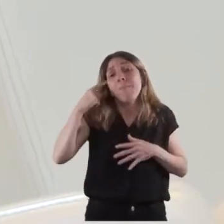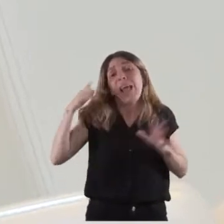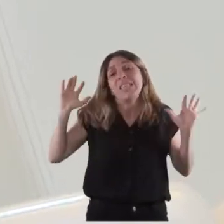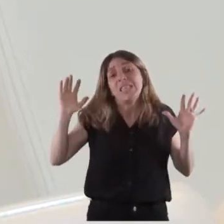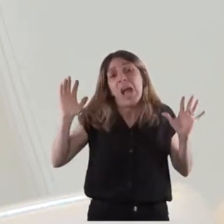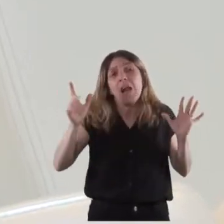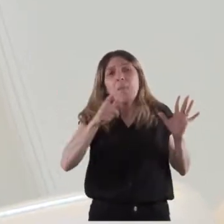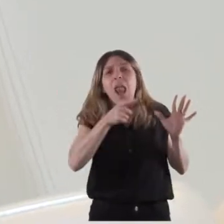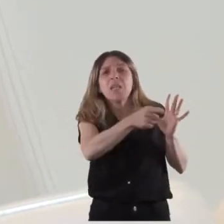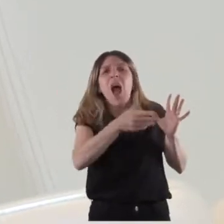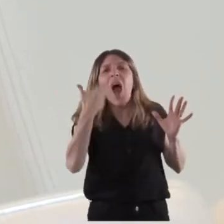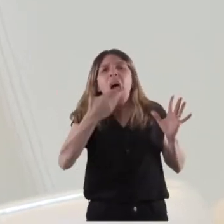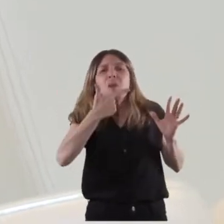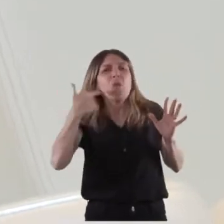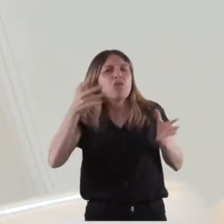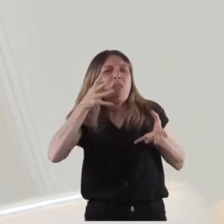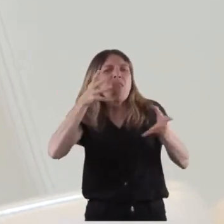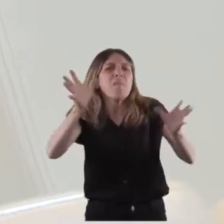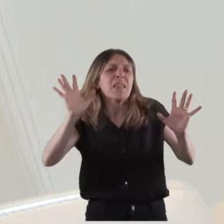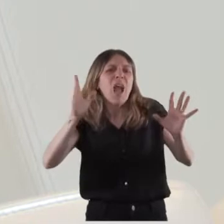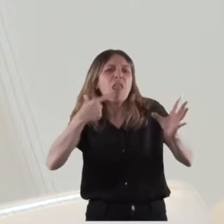sido elogios innecesarios